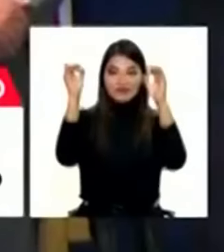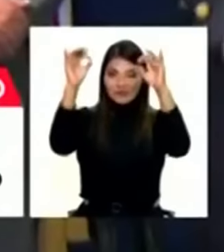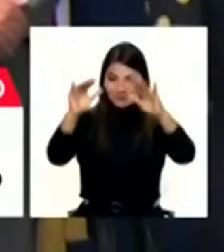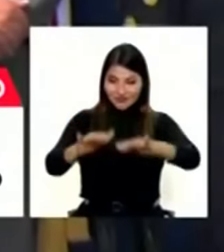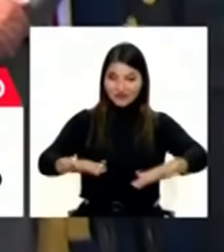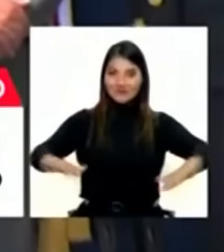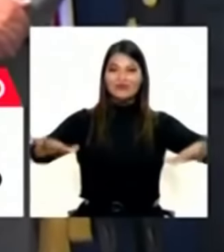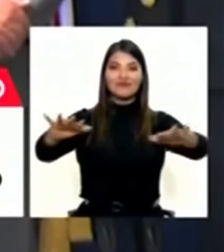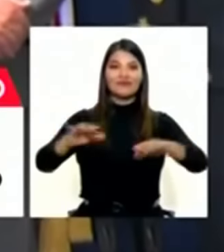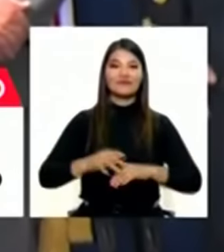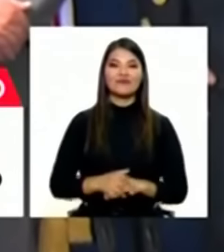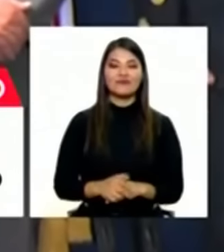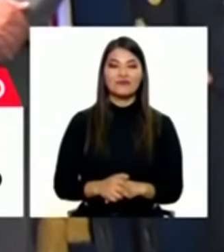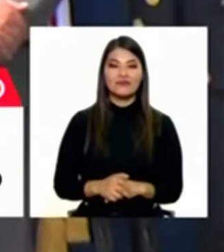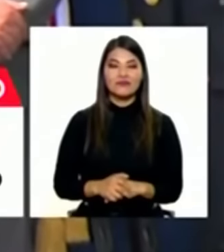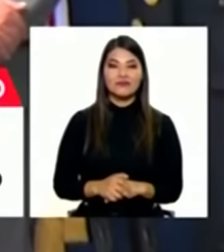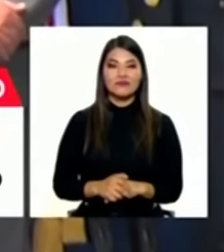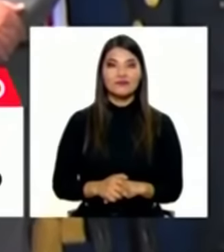ustedes.